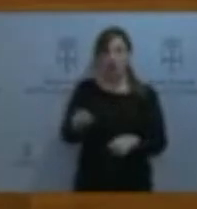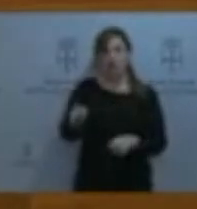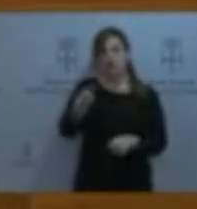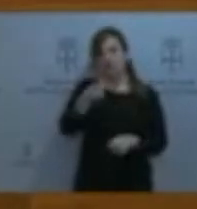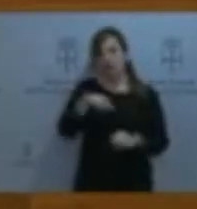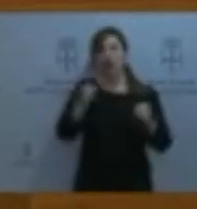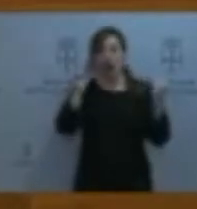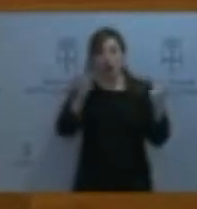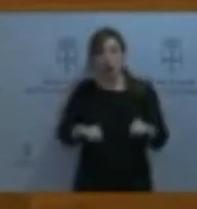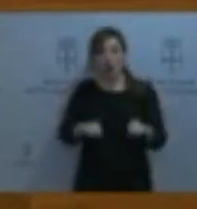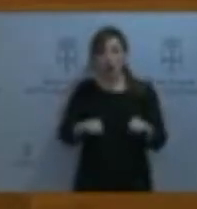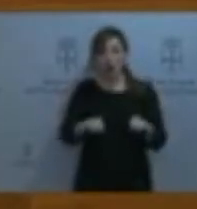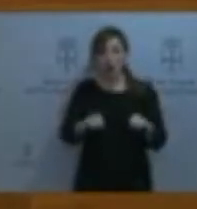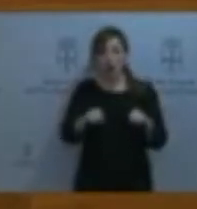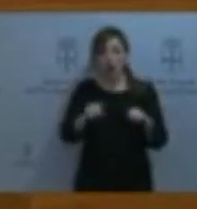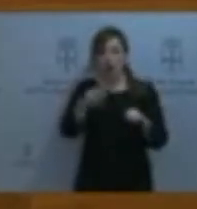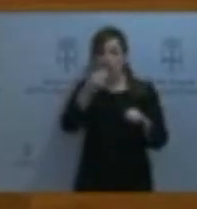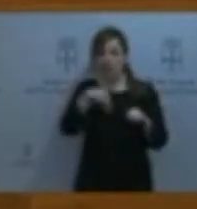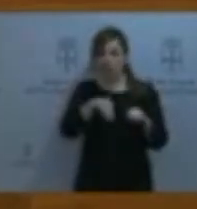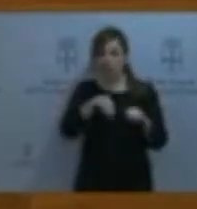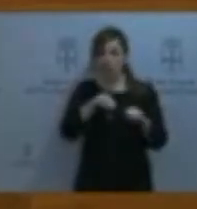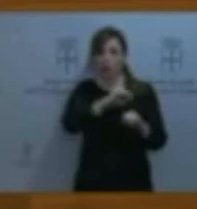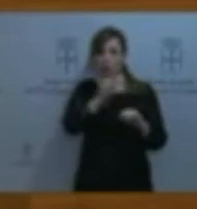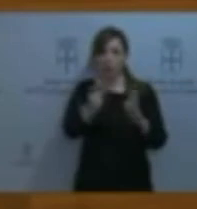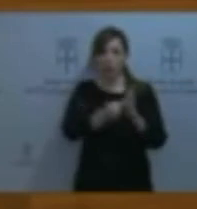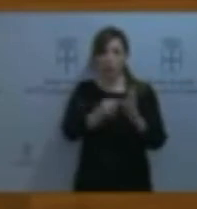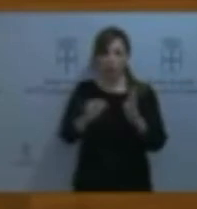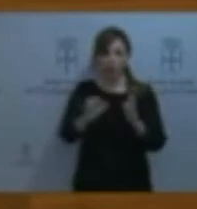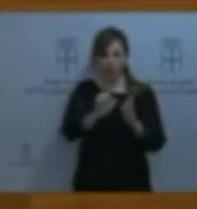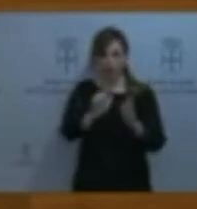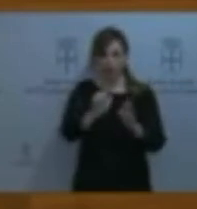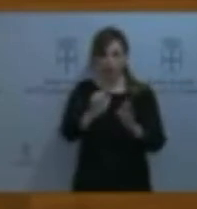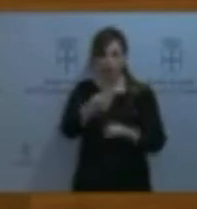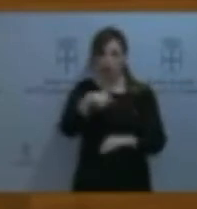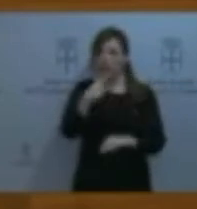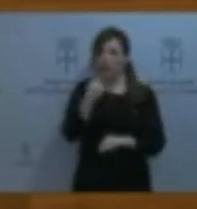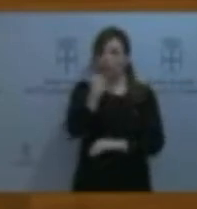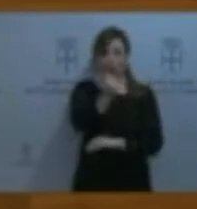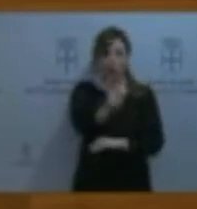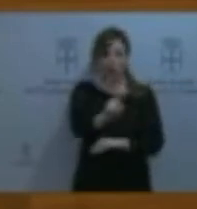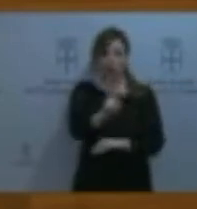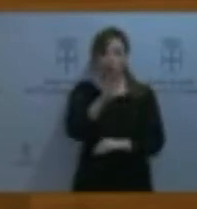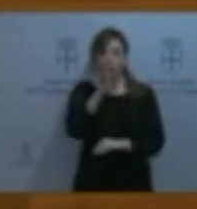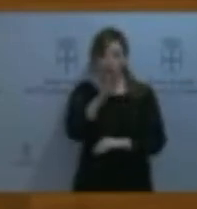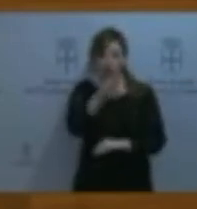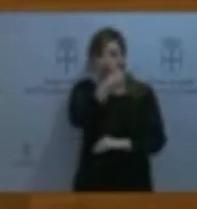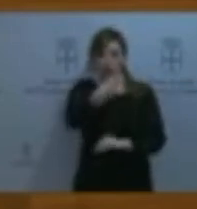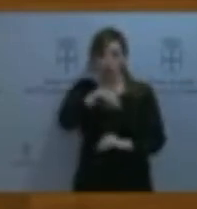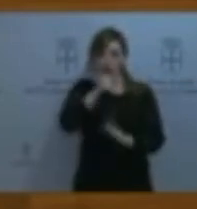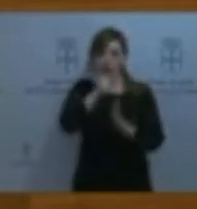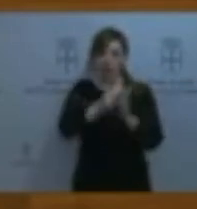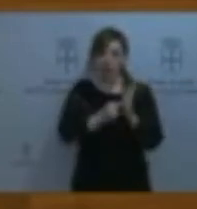acuerdo con ella, salvando el punto E, que ya hemos dicho que no apoyaremos porque sí que tenemos unos